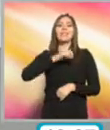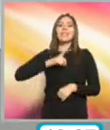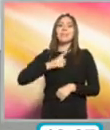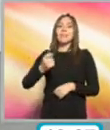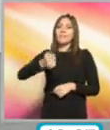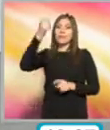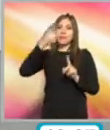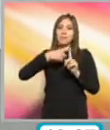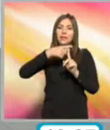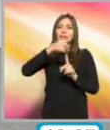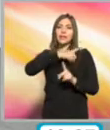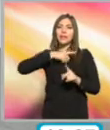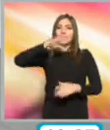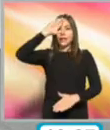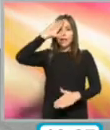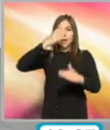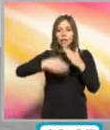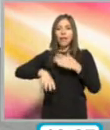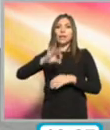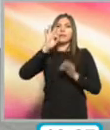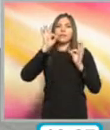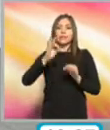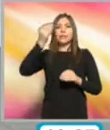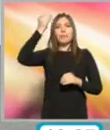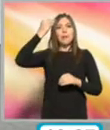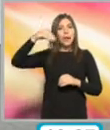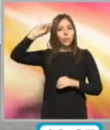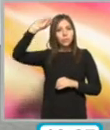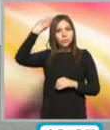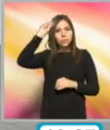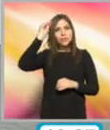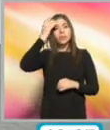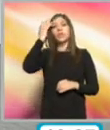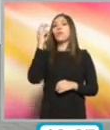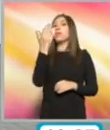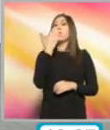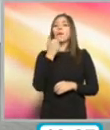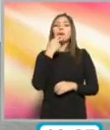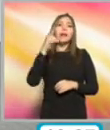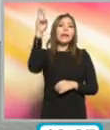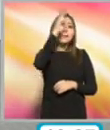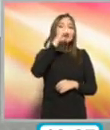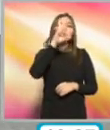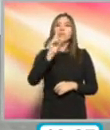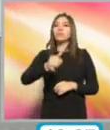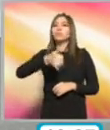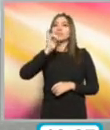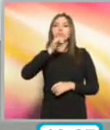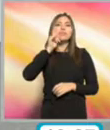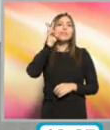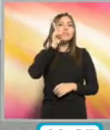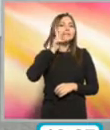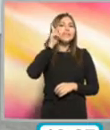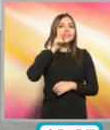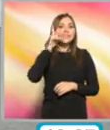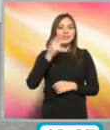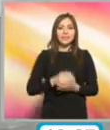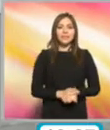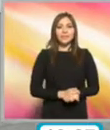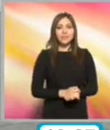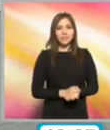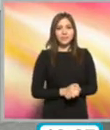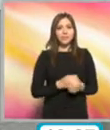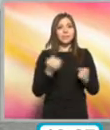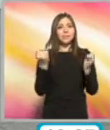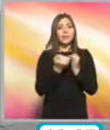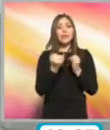católica, estar bautizado, ser sin vicios, sin beber alcohol y por supuesto, en el caso